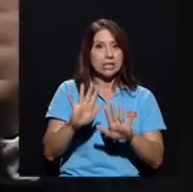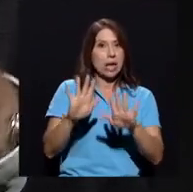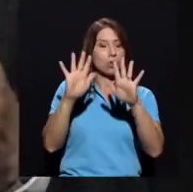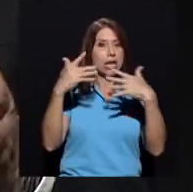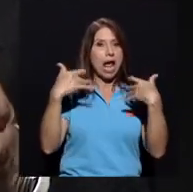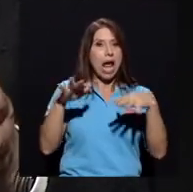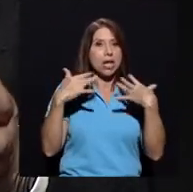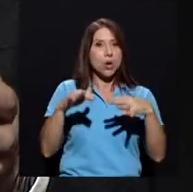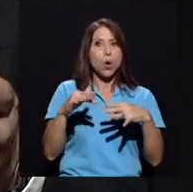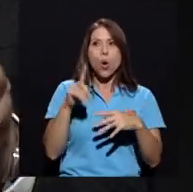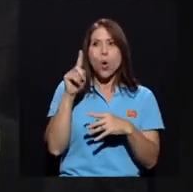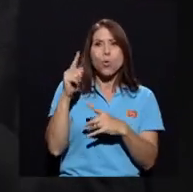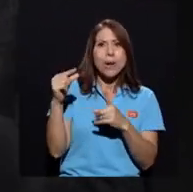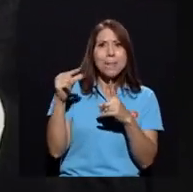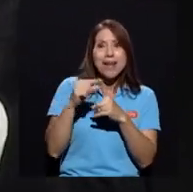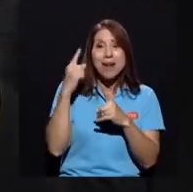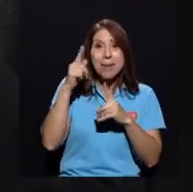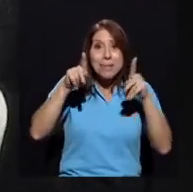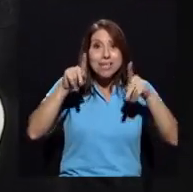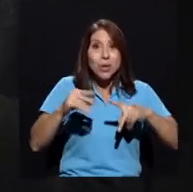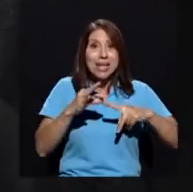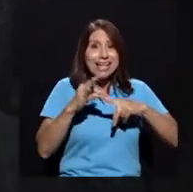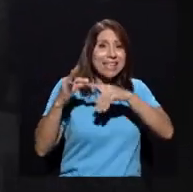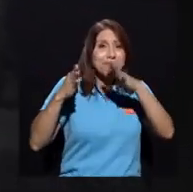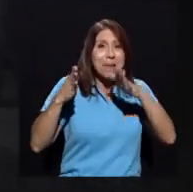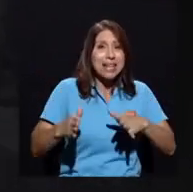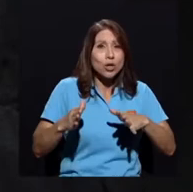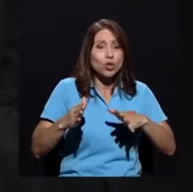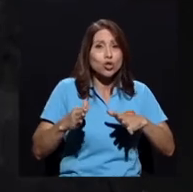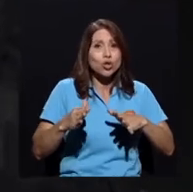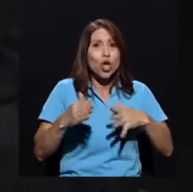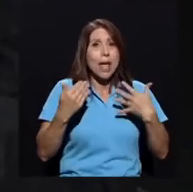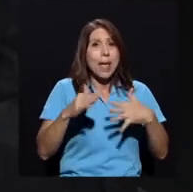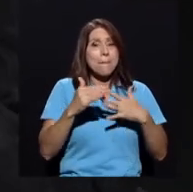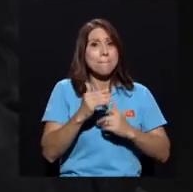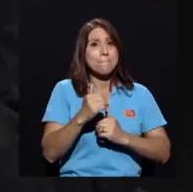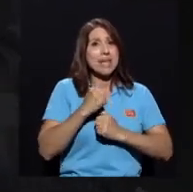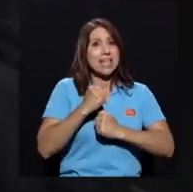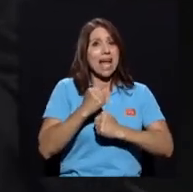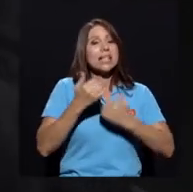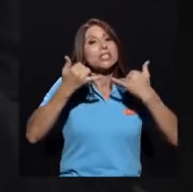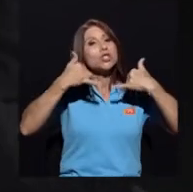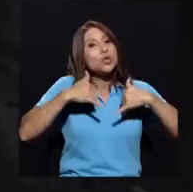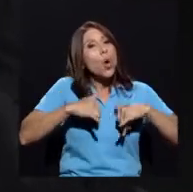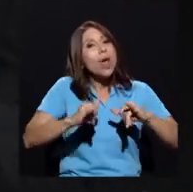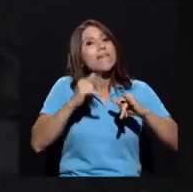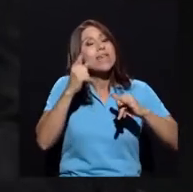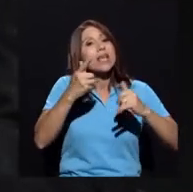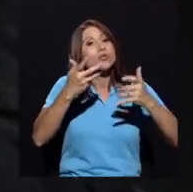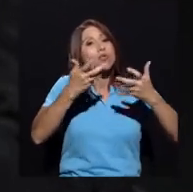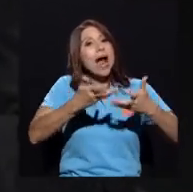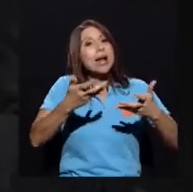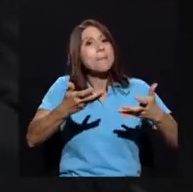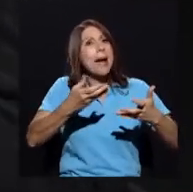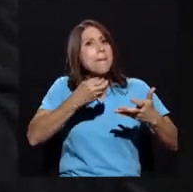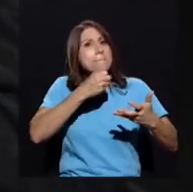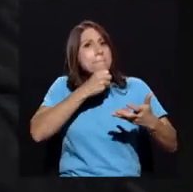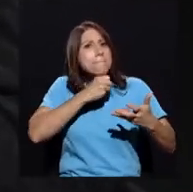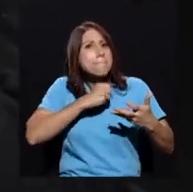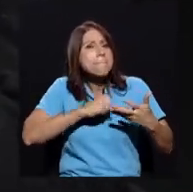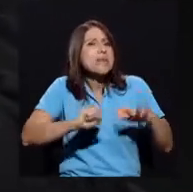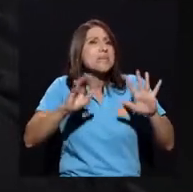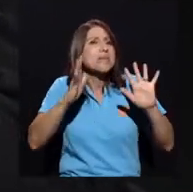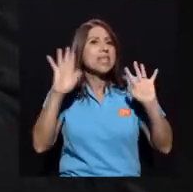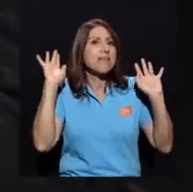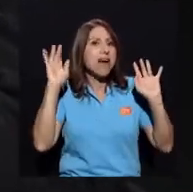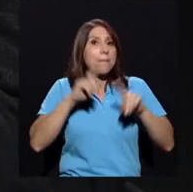militares, todavía sigue siendo una arma primitiva. Para los que tengan que sufrir el efecto de primitivo no tiene nada, es devastador. Y